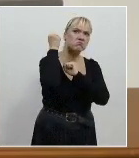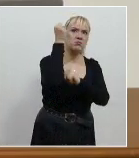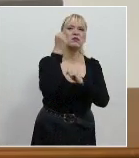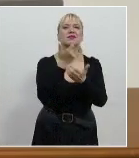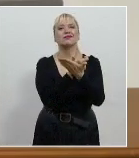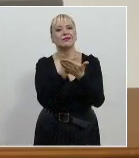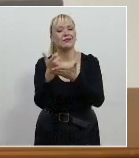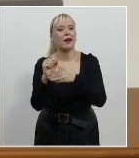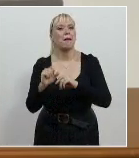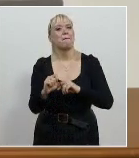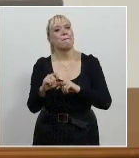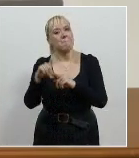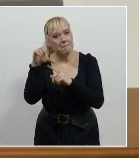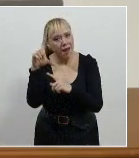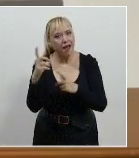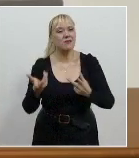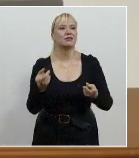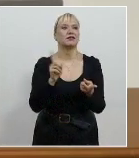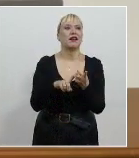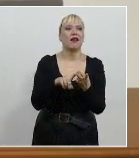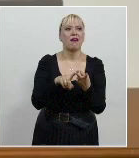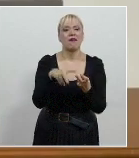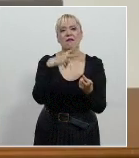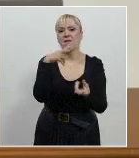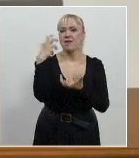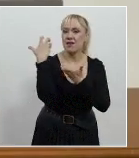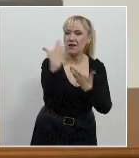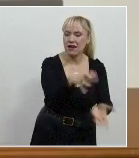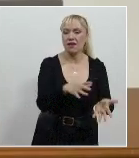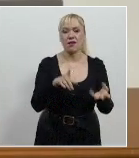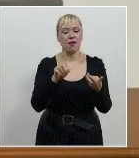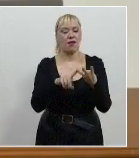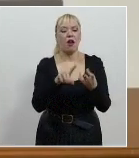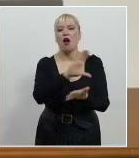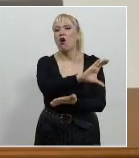propósito exigir la revisión salarial o total del contrato colectivo.